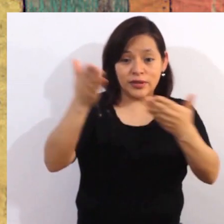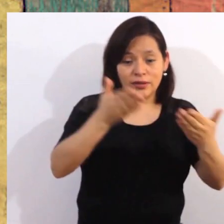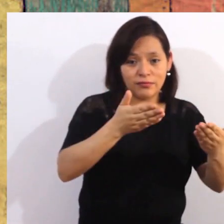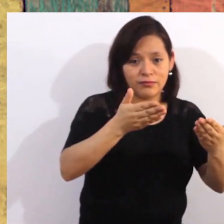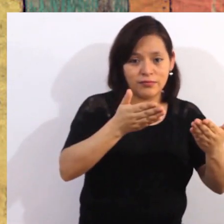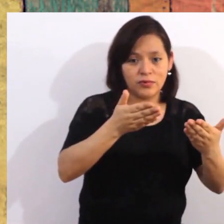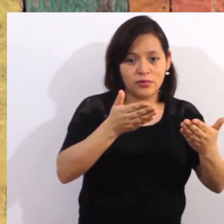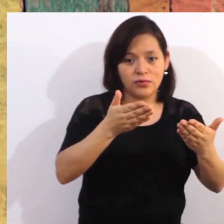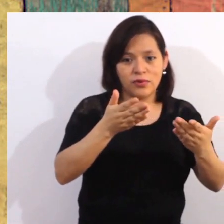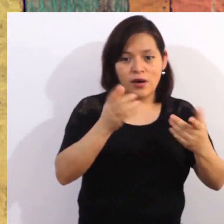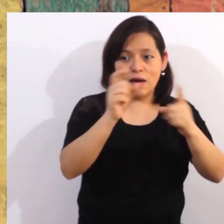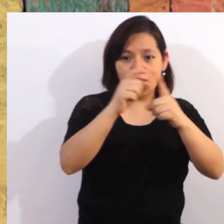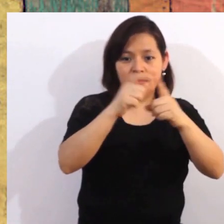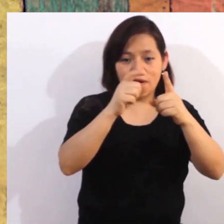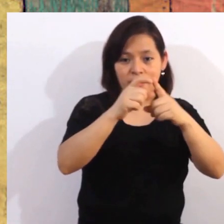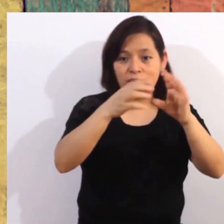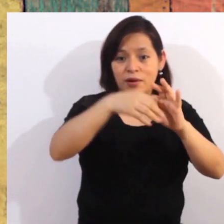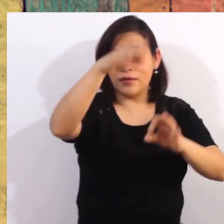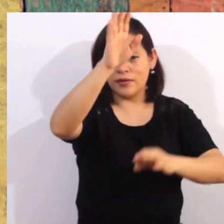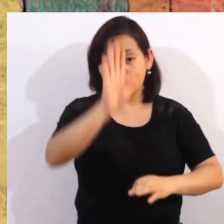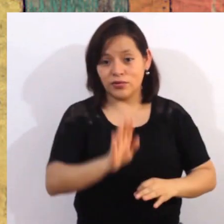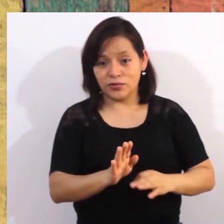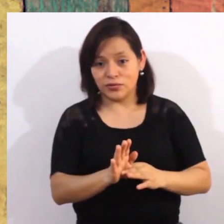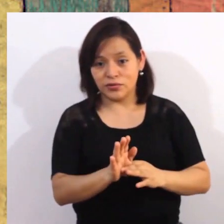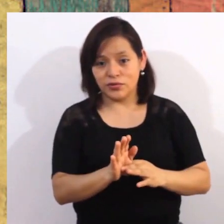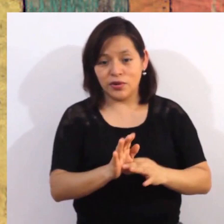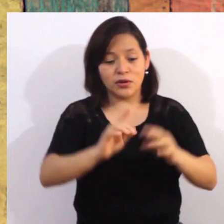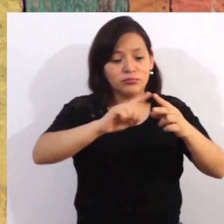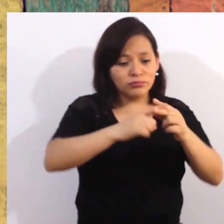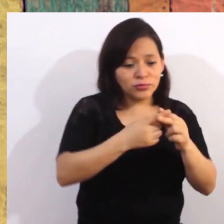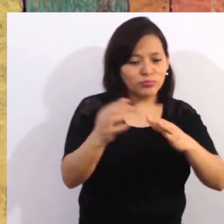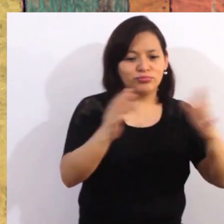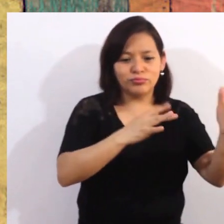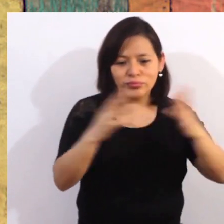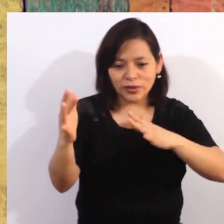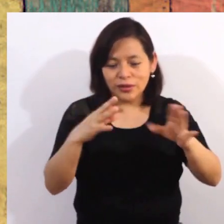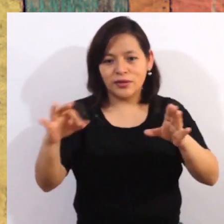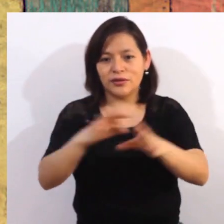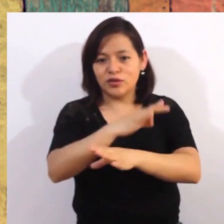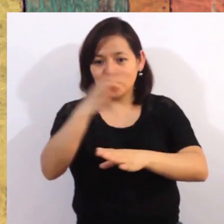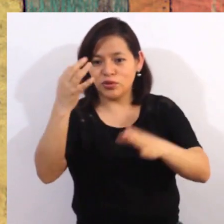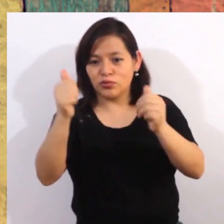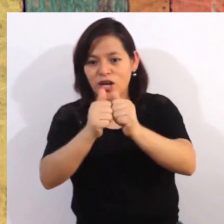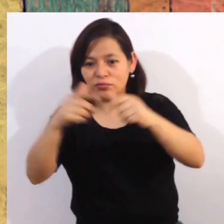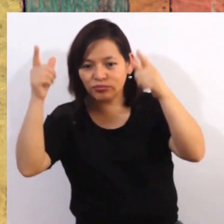ángeles caídos, tutelares, intentando influenciar en los gobiernos de aquel tiempo, que tendrían influencia